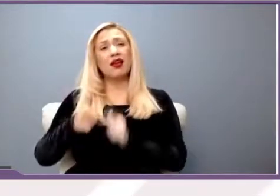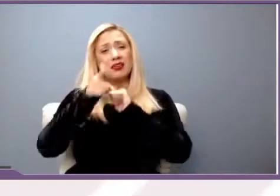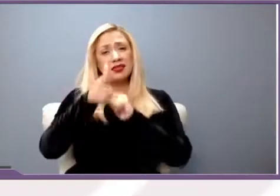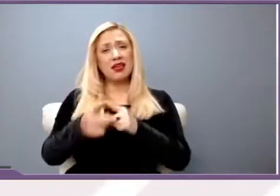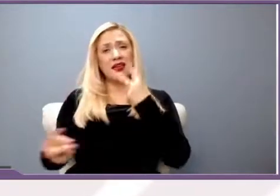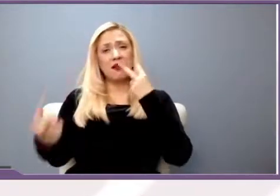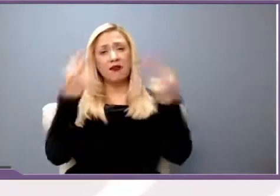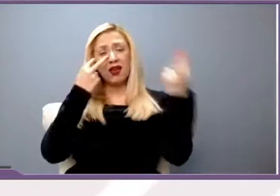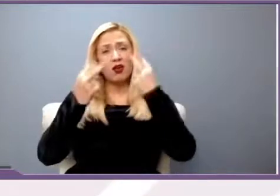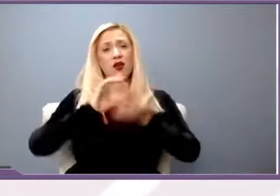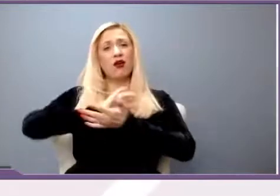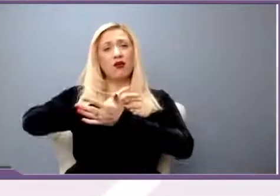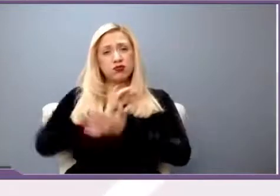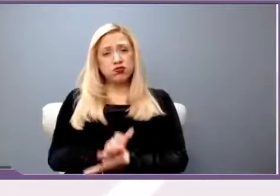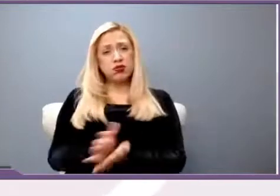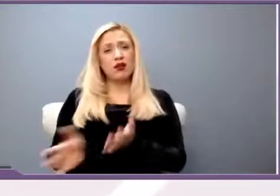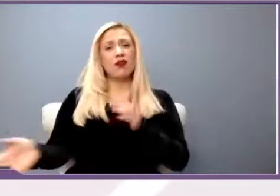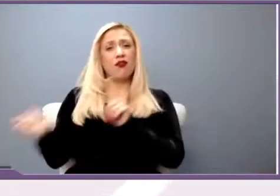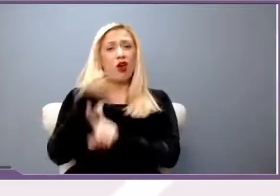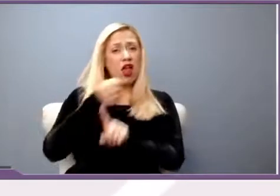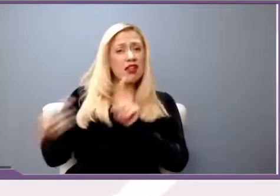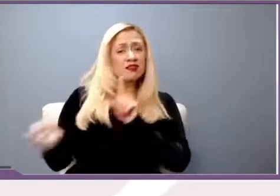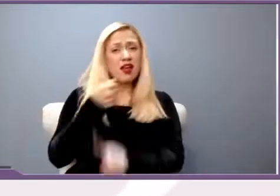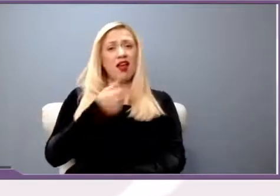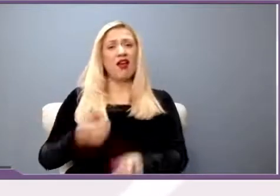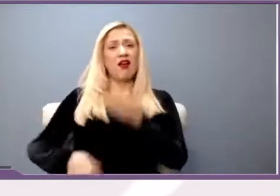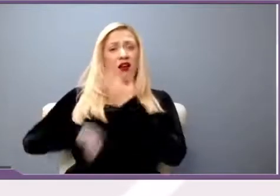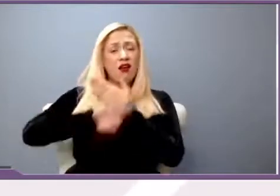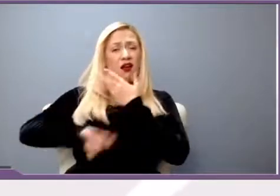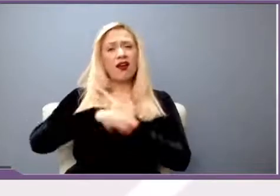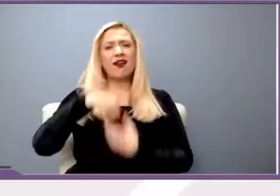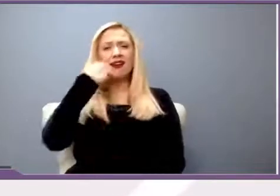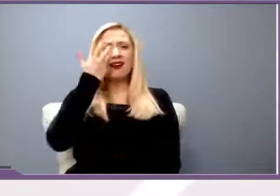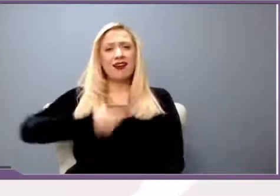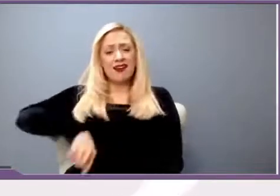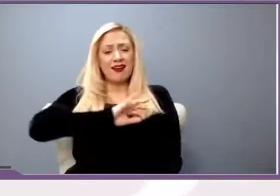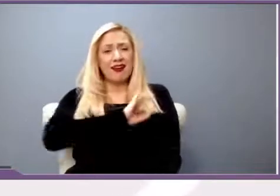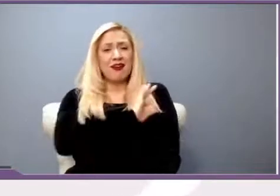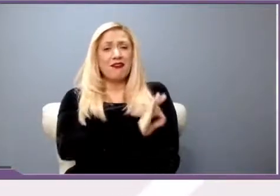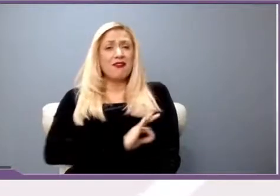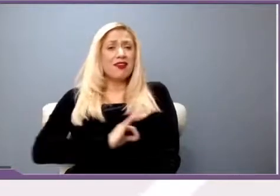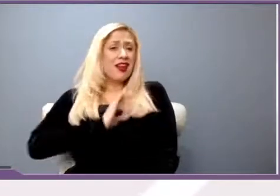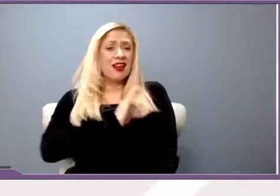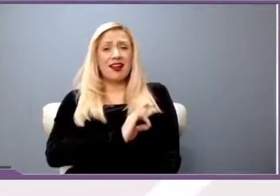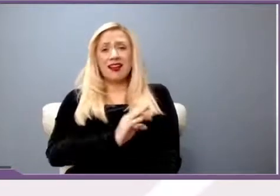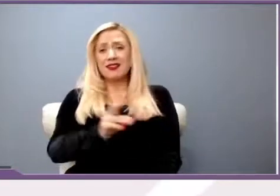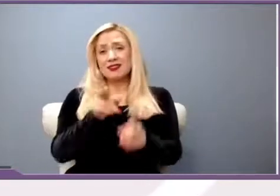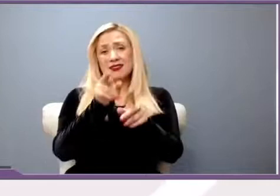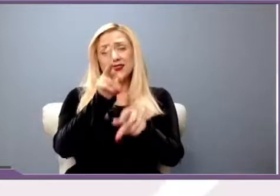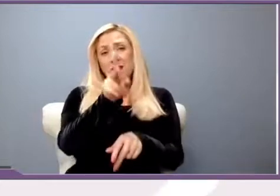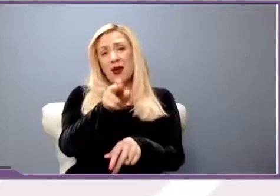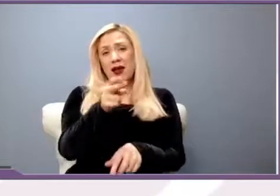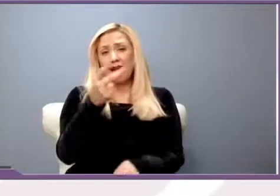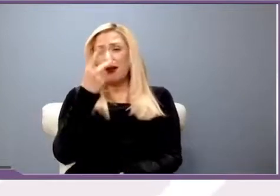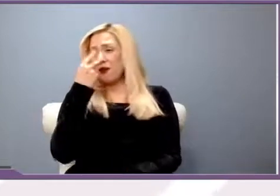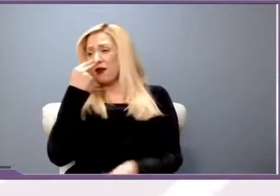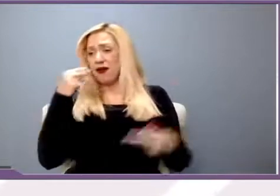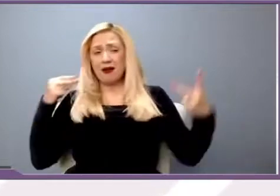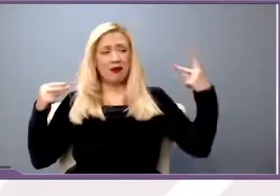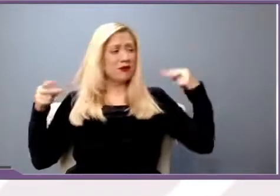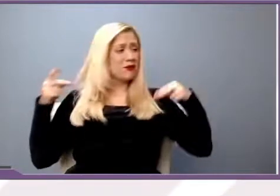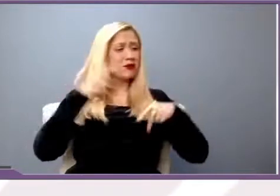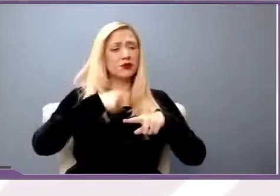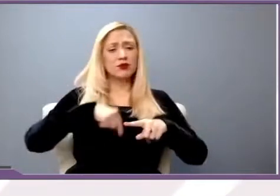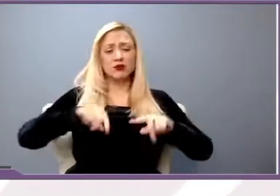violencias. Nosotras queremos ser felices. Eso lo repito constantemente en muchos espacios. Las personas gordas merecemos ser felices, decidir decidiendo sobre